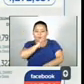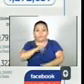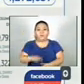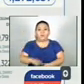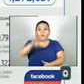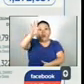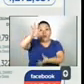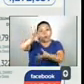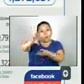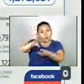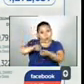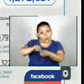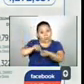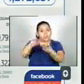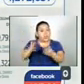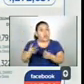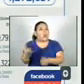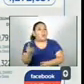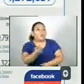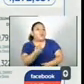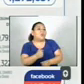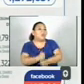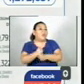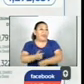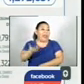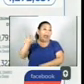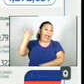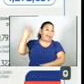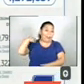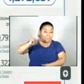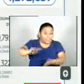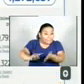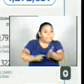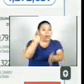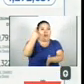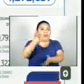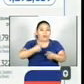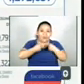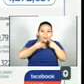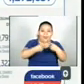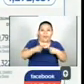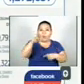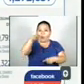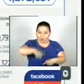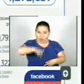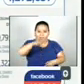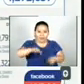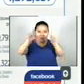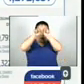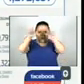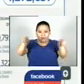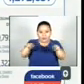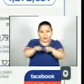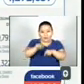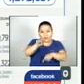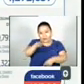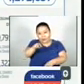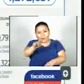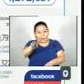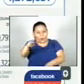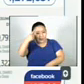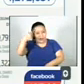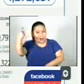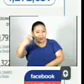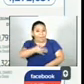En total, los casos confirmados en el país desde aquel primer caso que les informábamos a través de la señal de Canal 12 después de una cadena